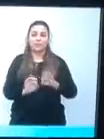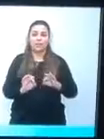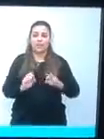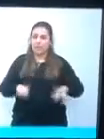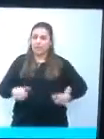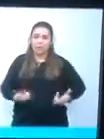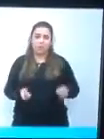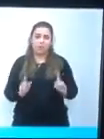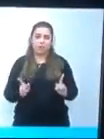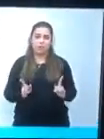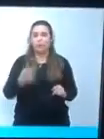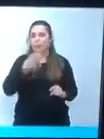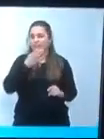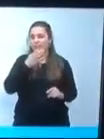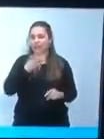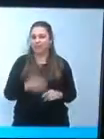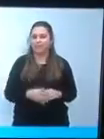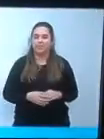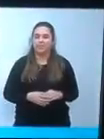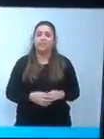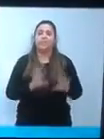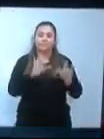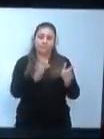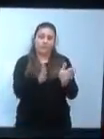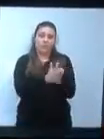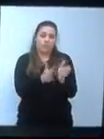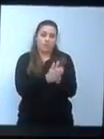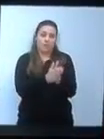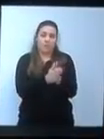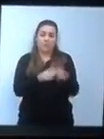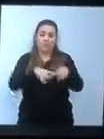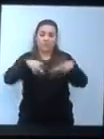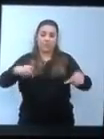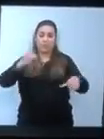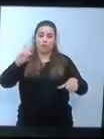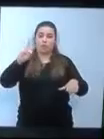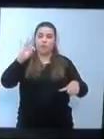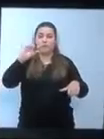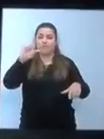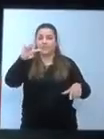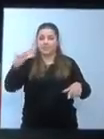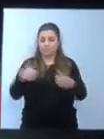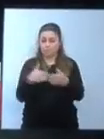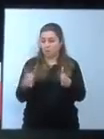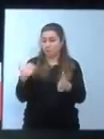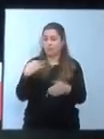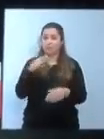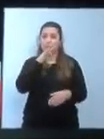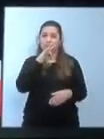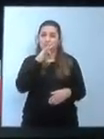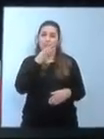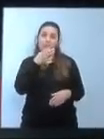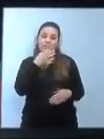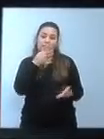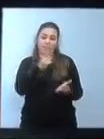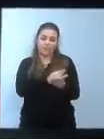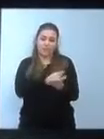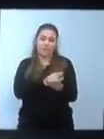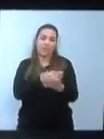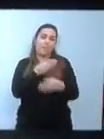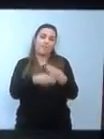Muy buenas tardes. Así es, compañeros, esta estación de esquí de la Covatilla no ha abierto en todo lo que llevamos de temporada. Muy buenas tardes, de nuevo, no ha podido